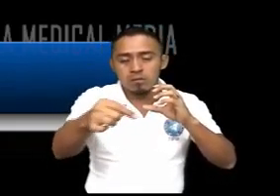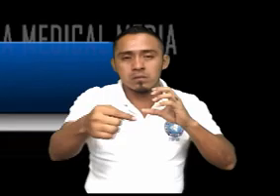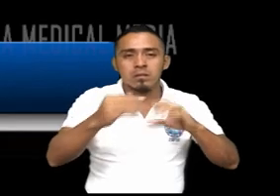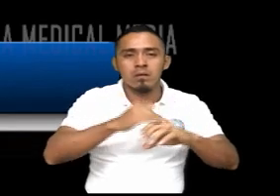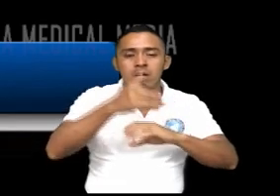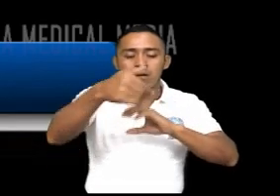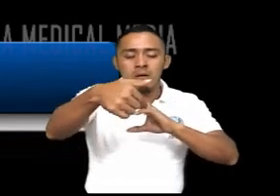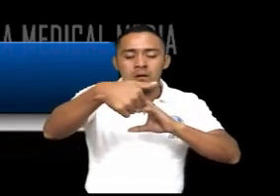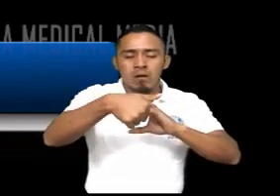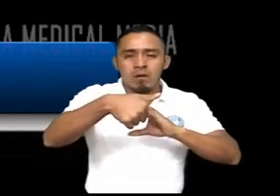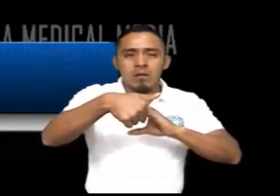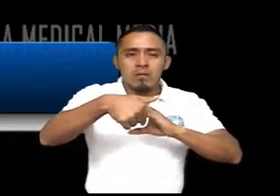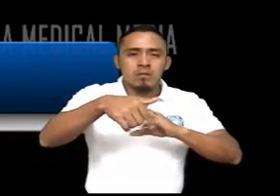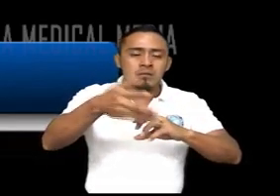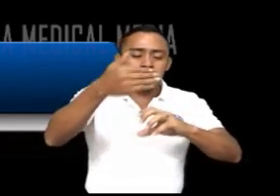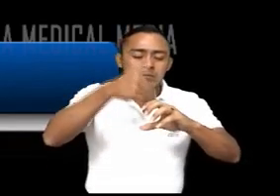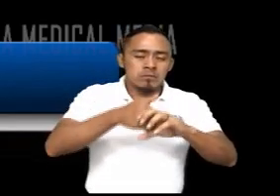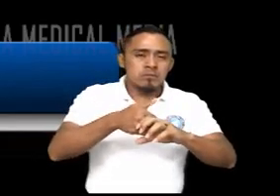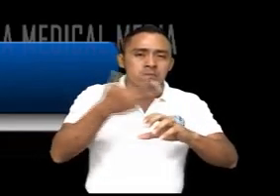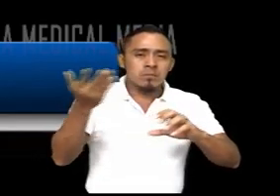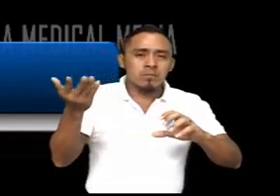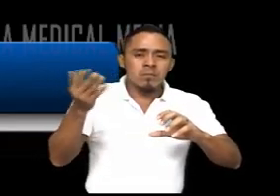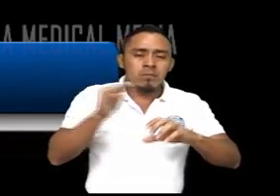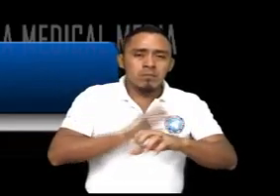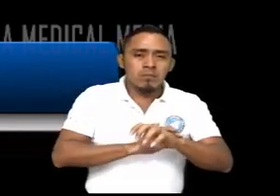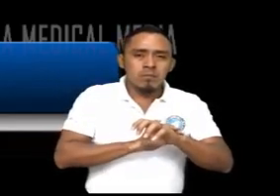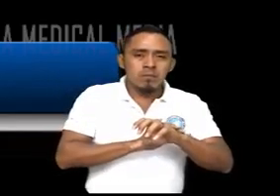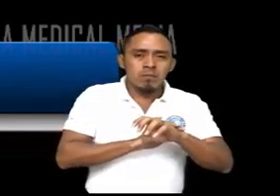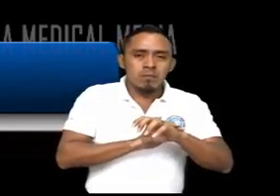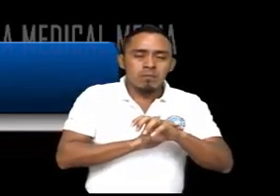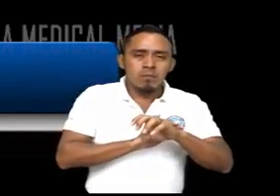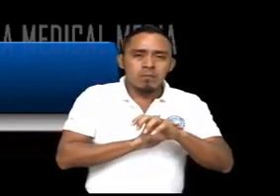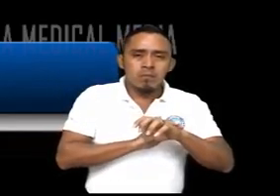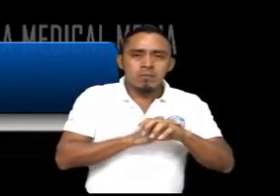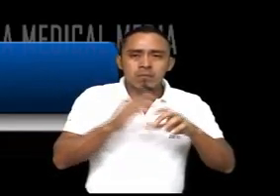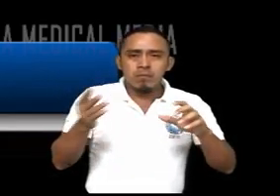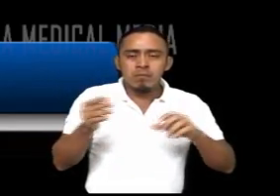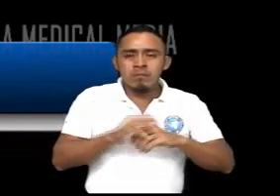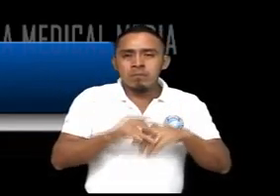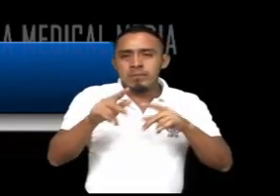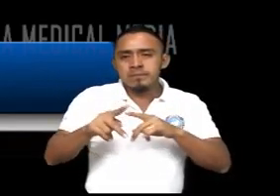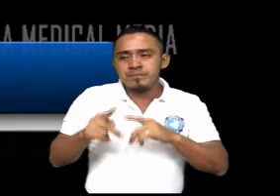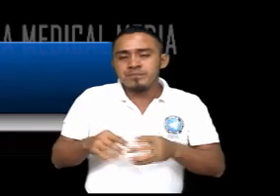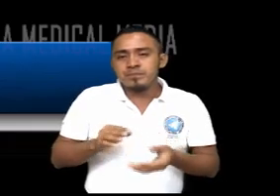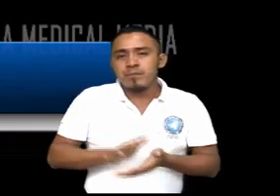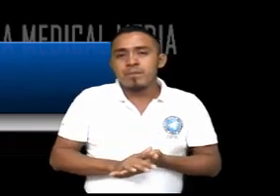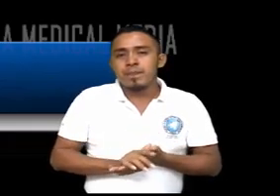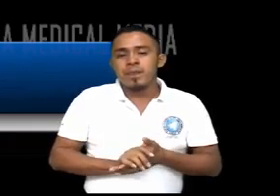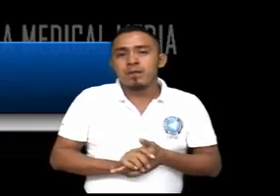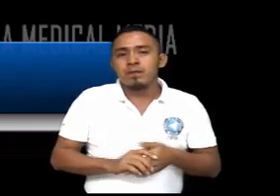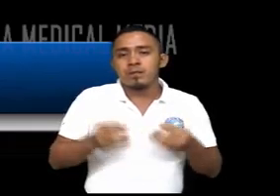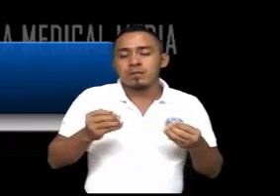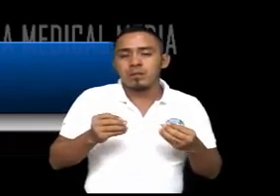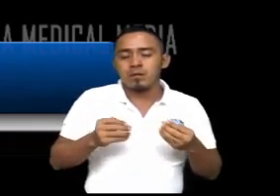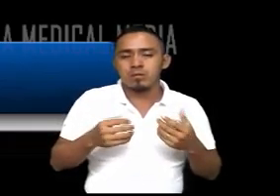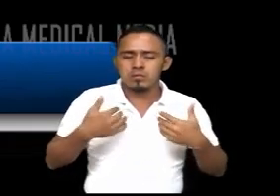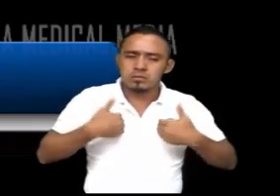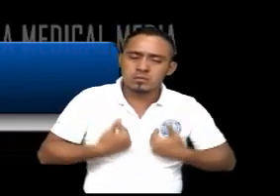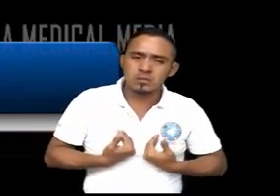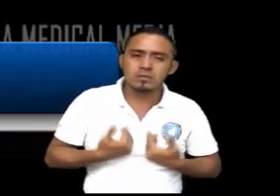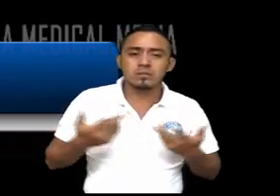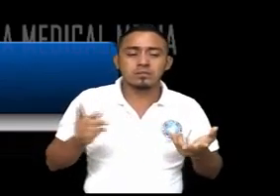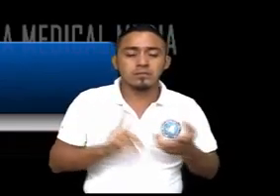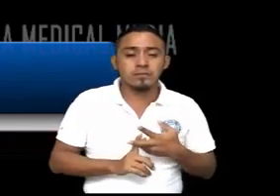anterior, ¿verdad? O bien por la posición del paciente, se mantiene acostado, etc. O por